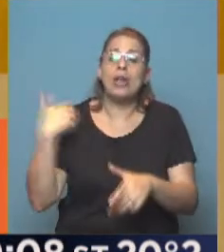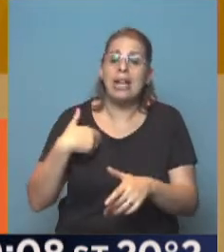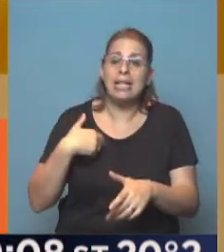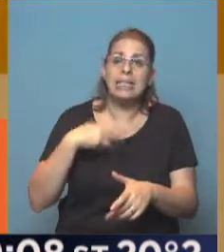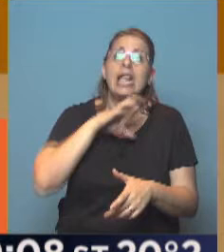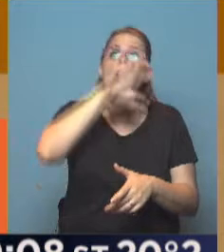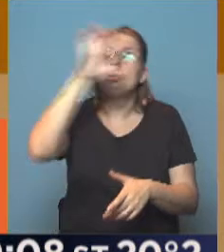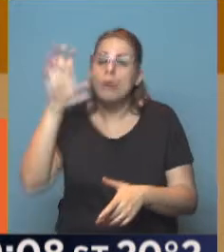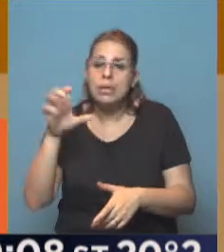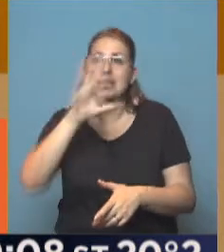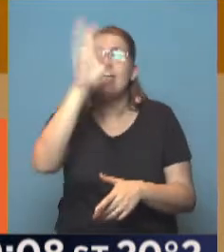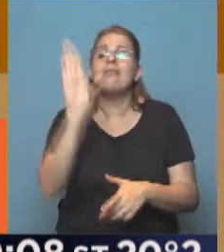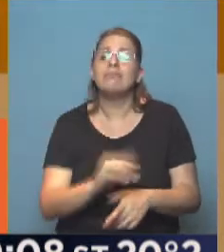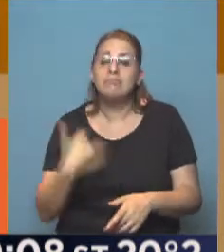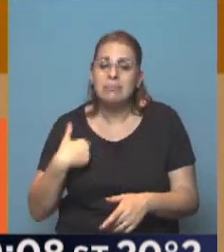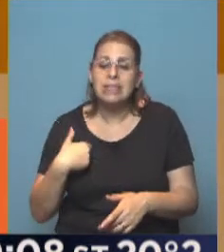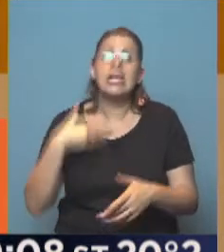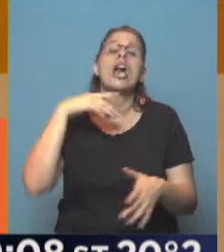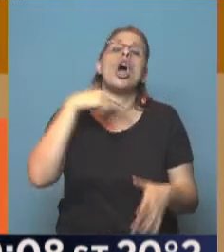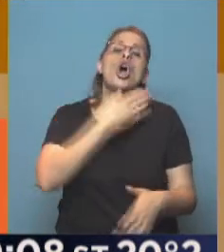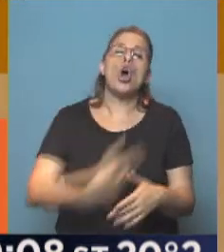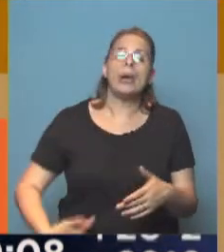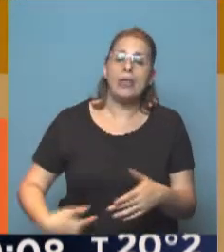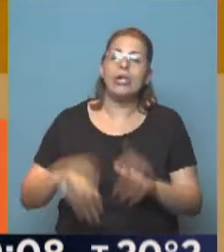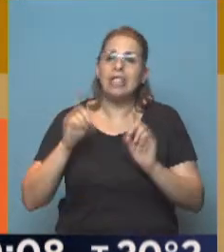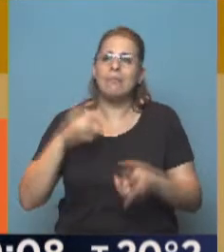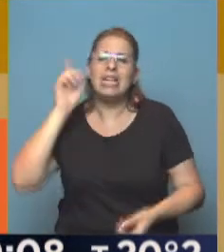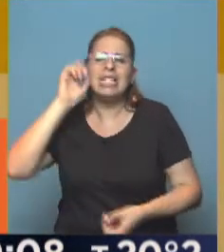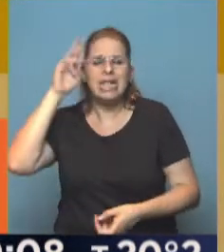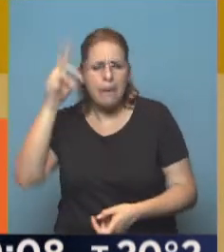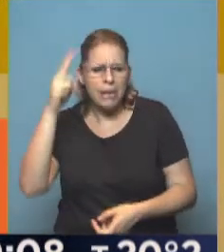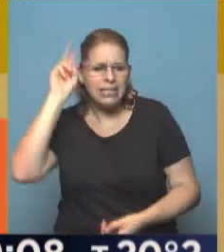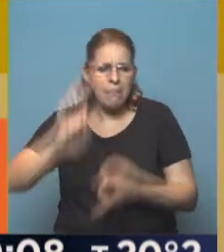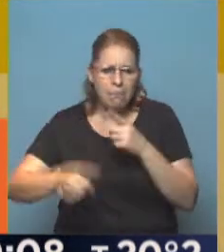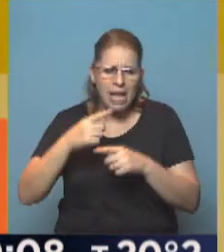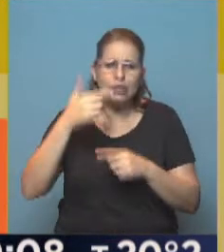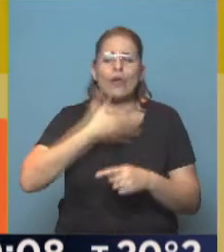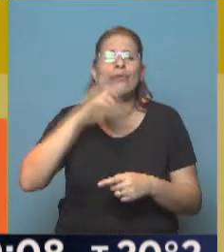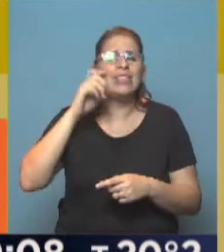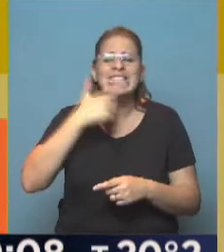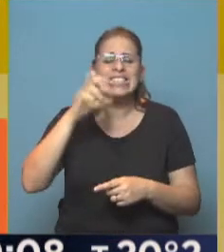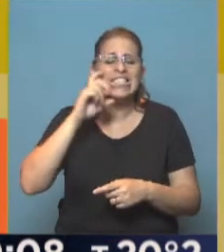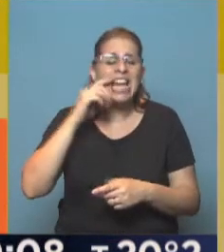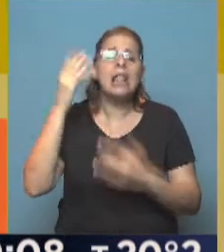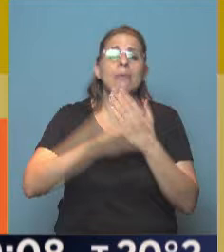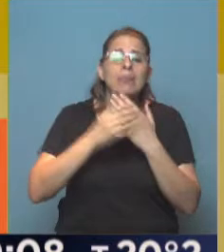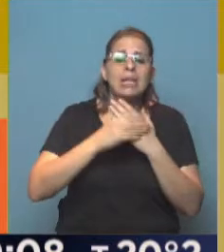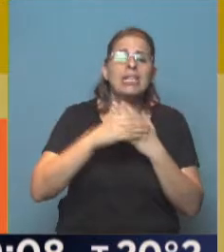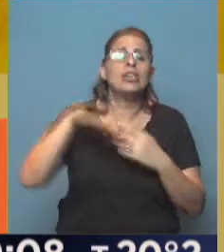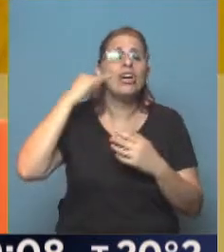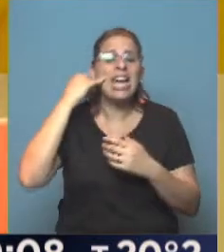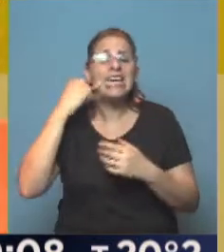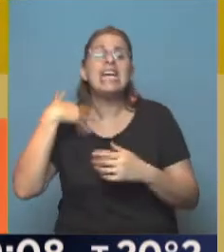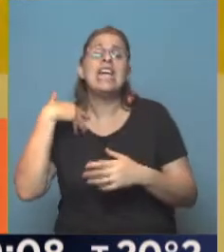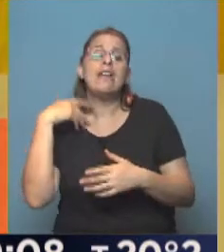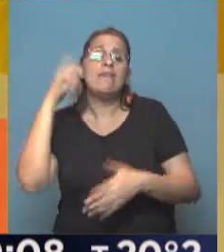con los gobernadores, que respeta el pacto fiscal que de alguna forma firmó el ministro de Hacienda, Alfonso Pratgay, con todos